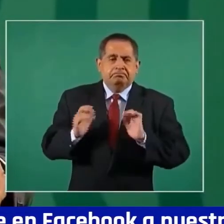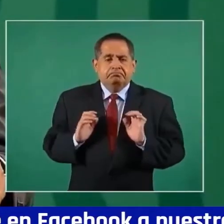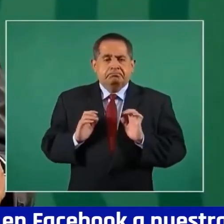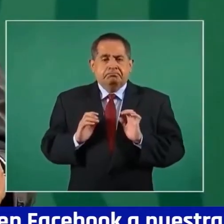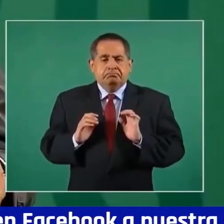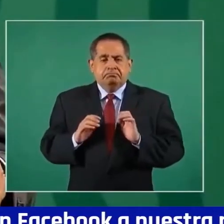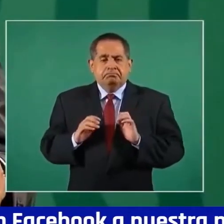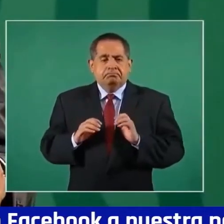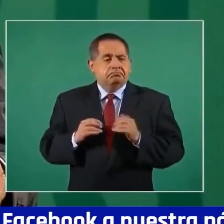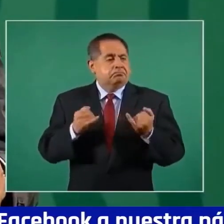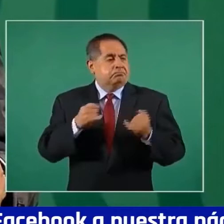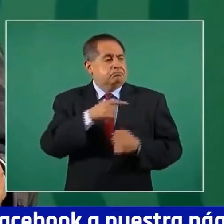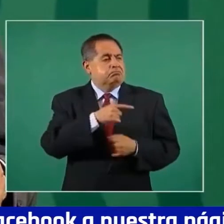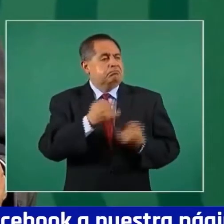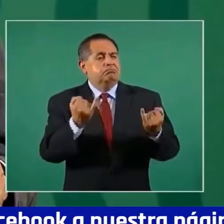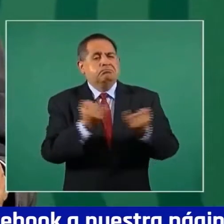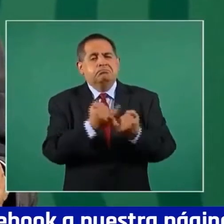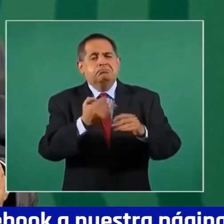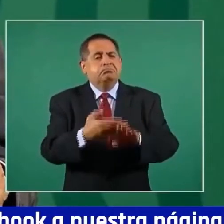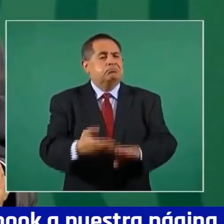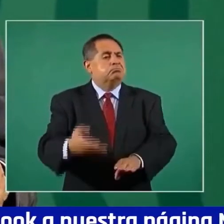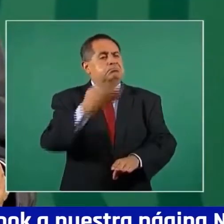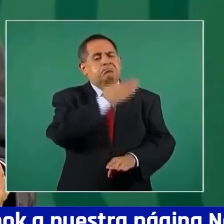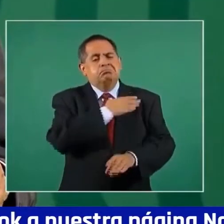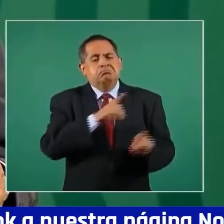representando al antiguo régimen,